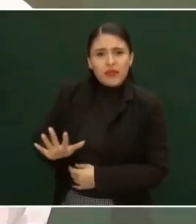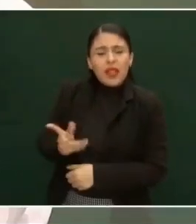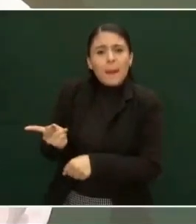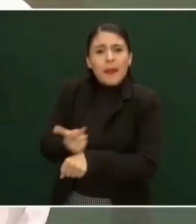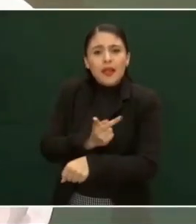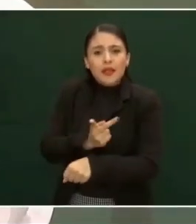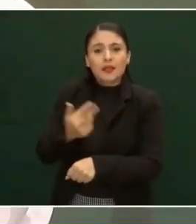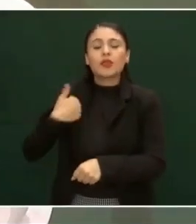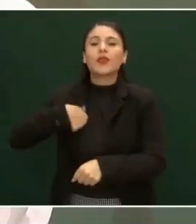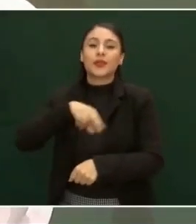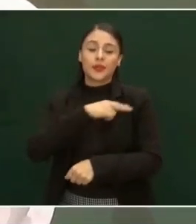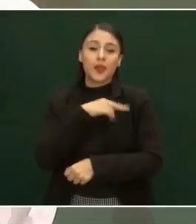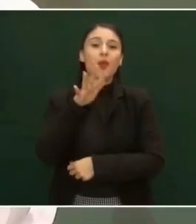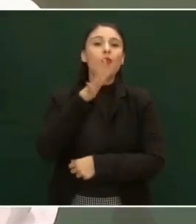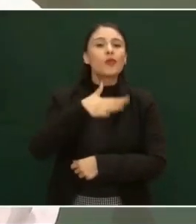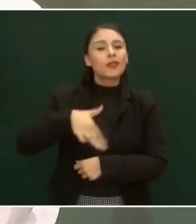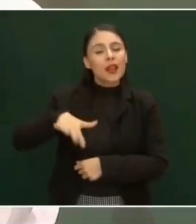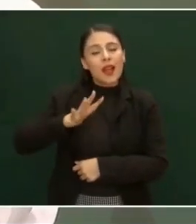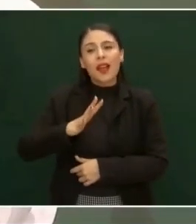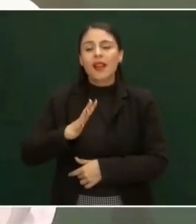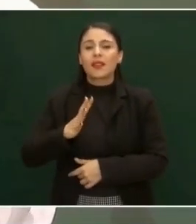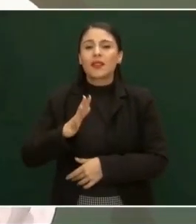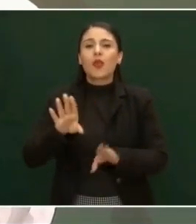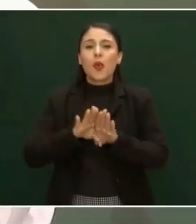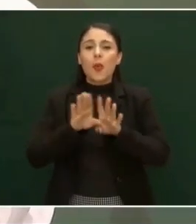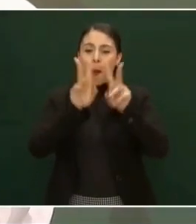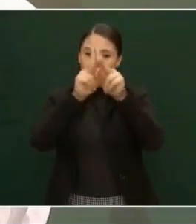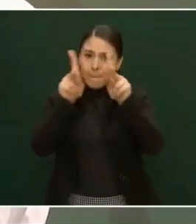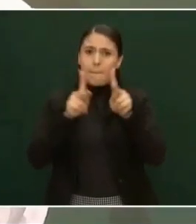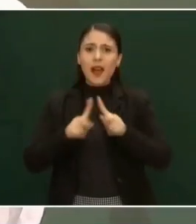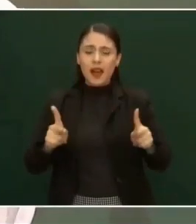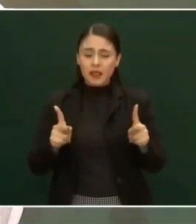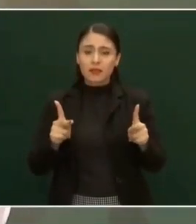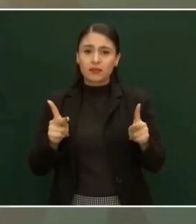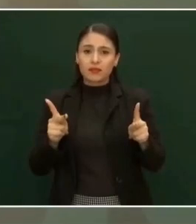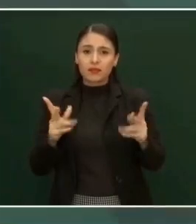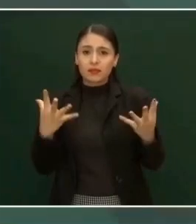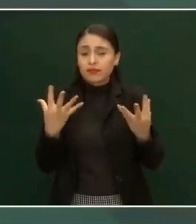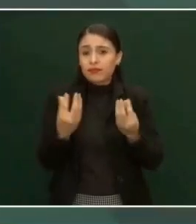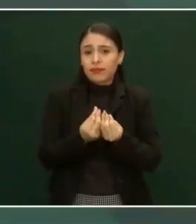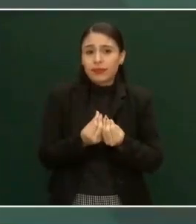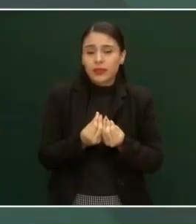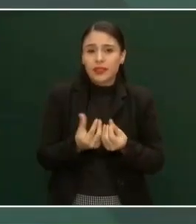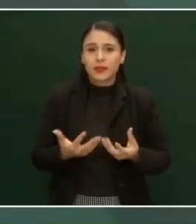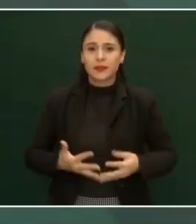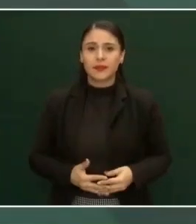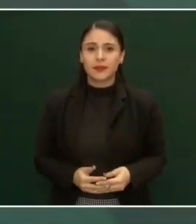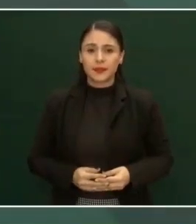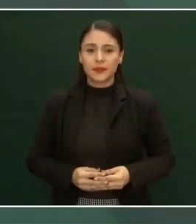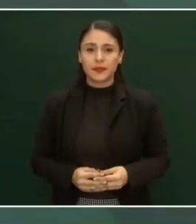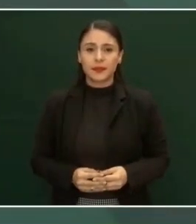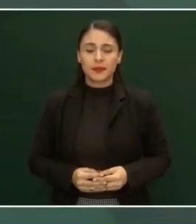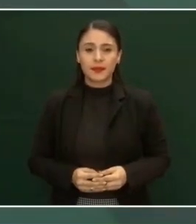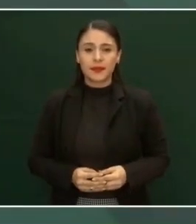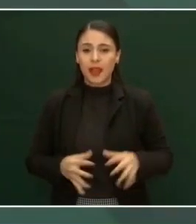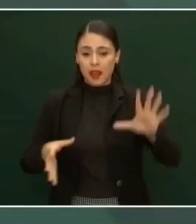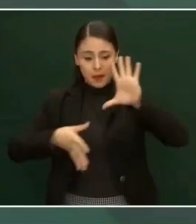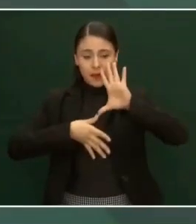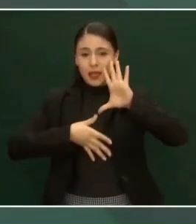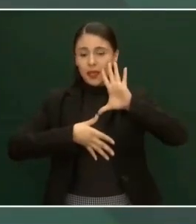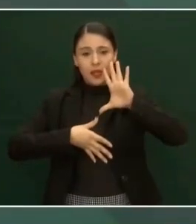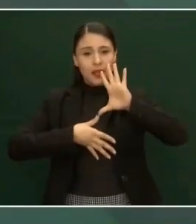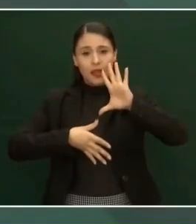nosotros tenemos que buscar la hermandad de hermandad en toda américa